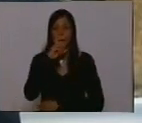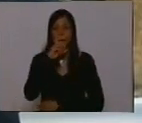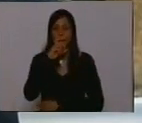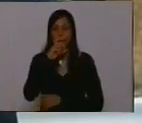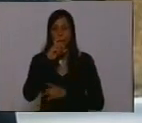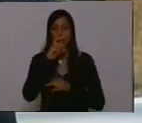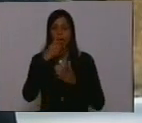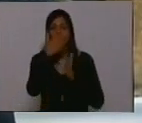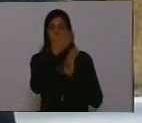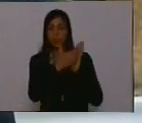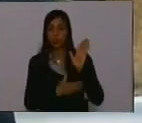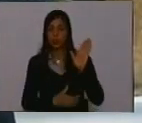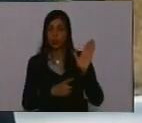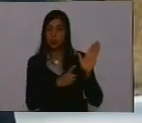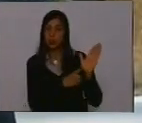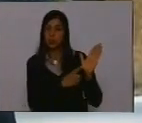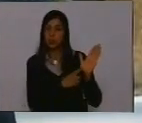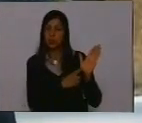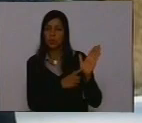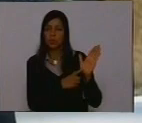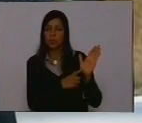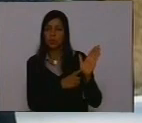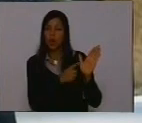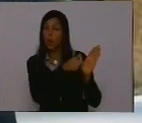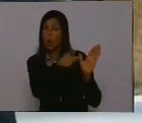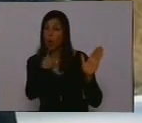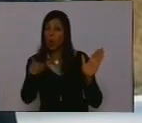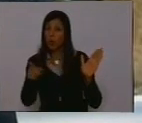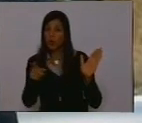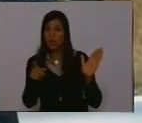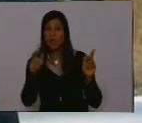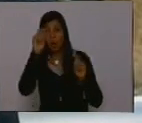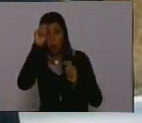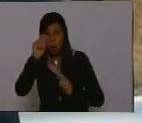párrafo que con la venia de ustedes voy a leer.